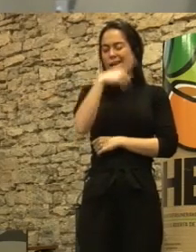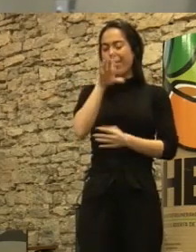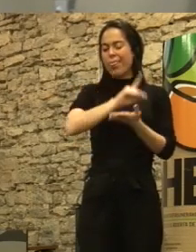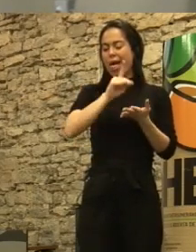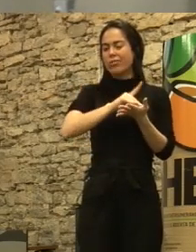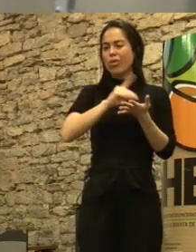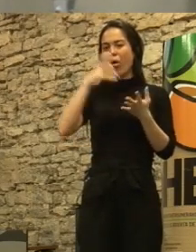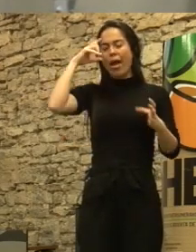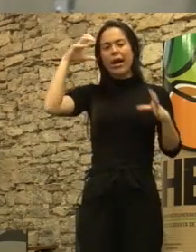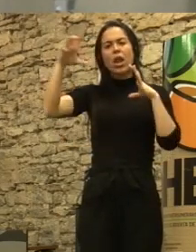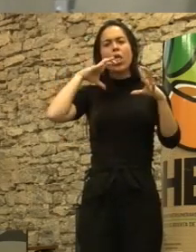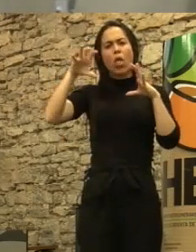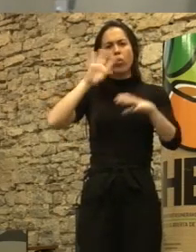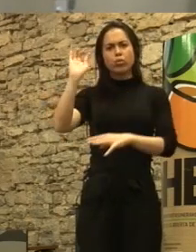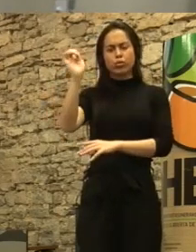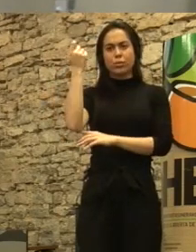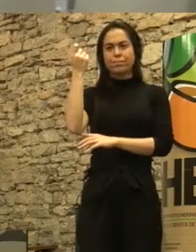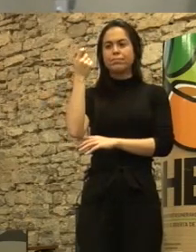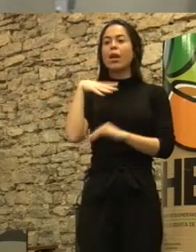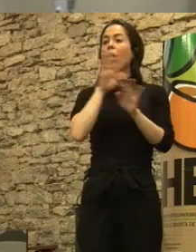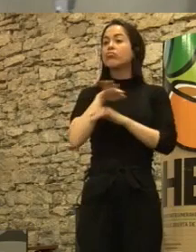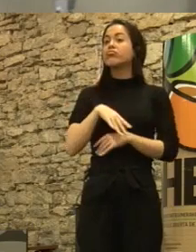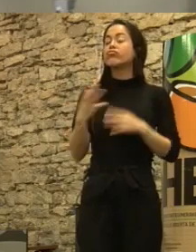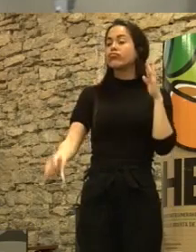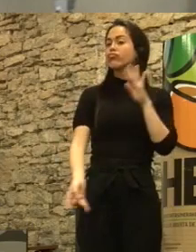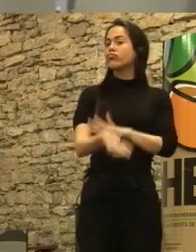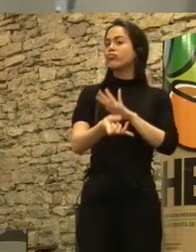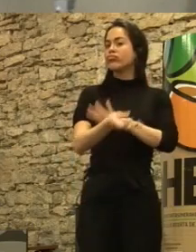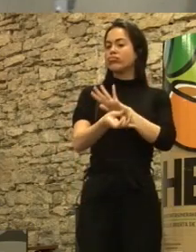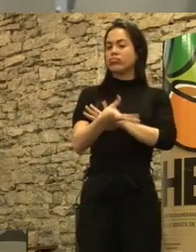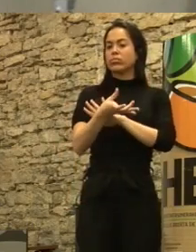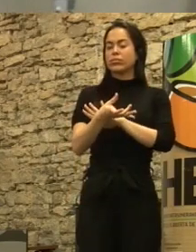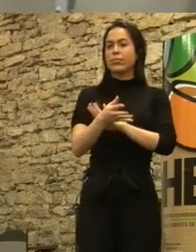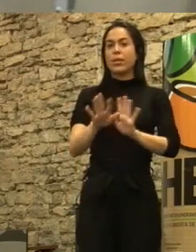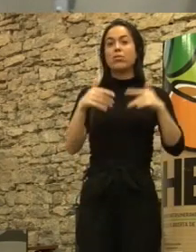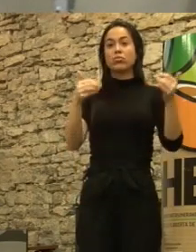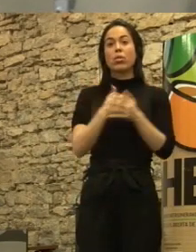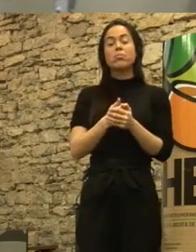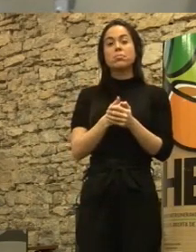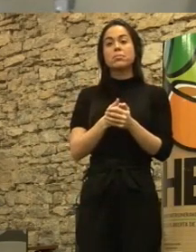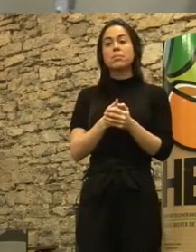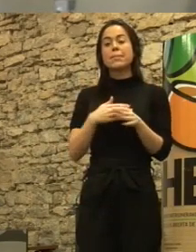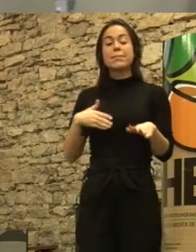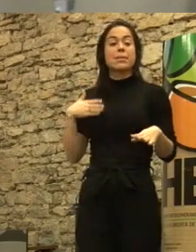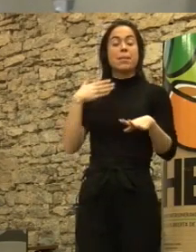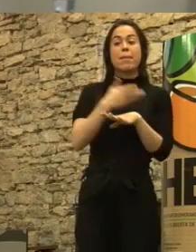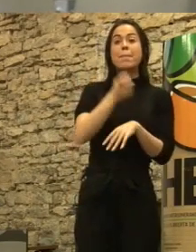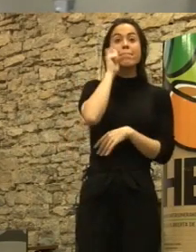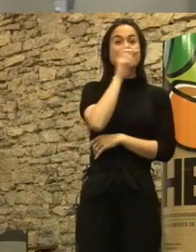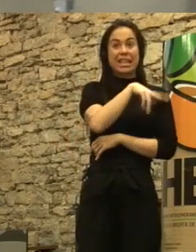muy exitoso. Y decide crear esto porque un día va a Ankara a ver a su familia en